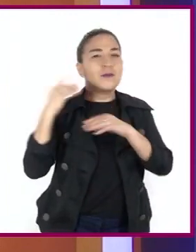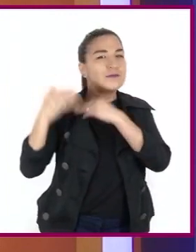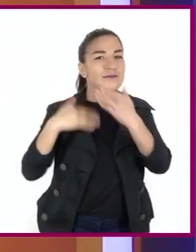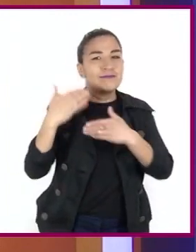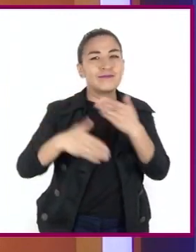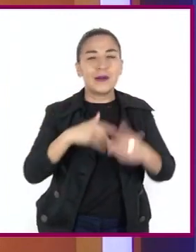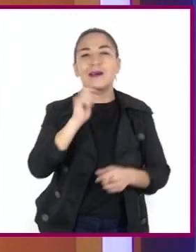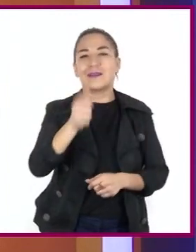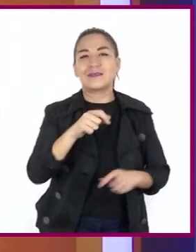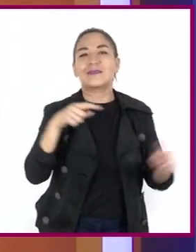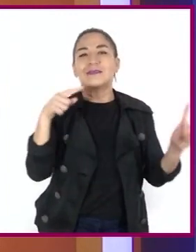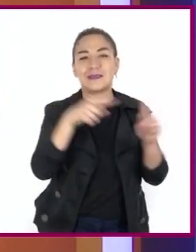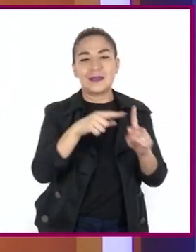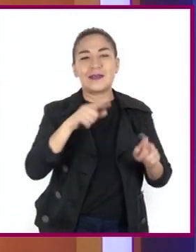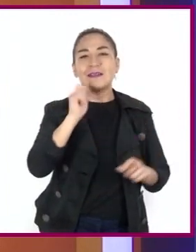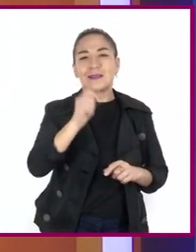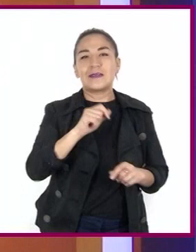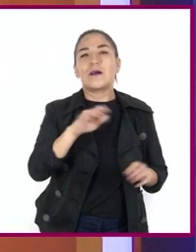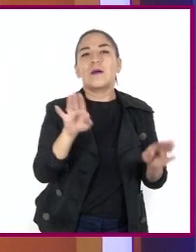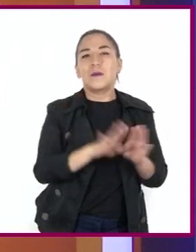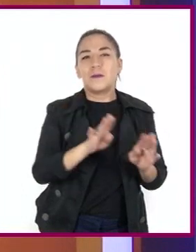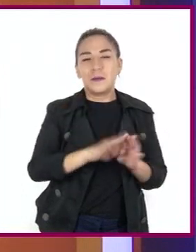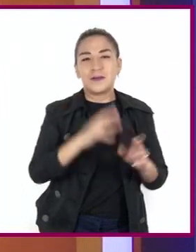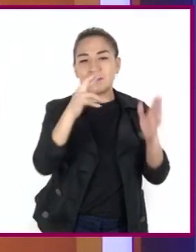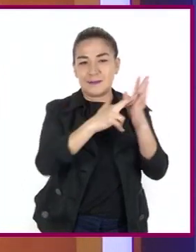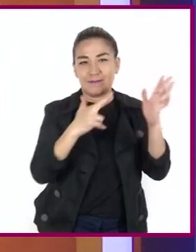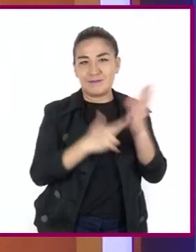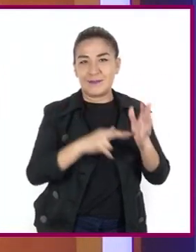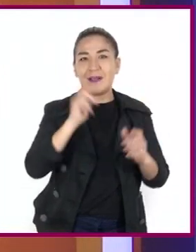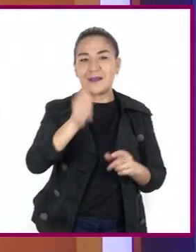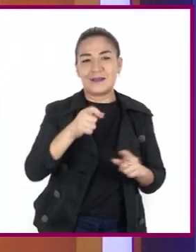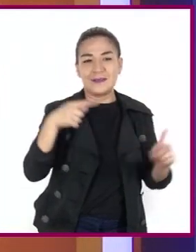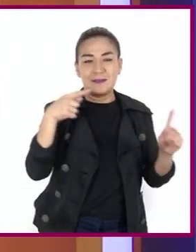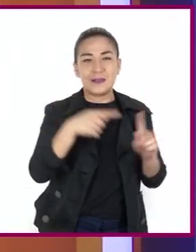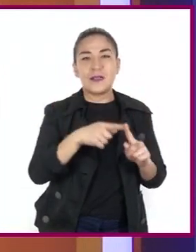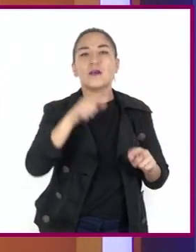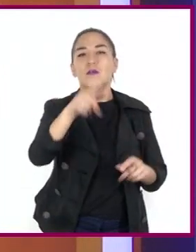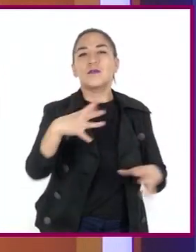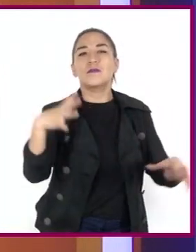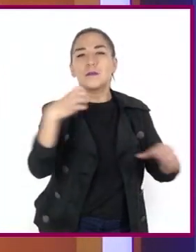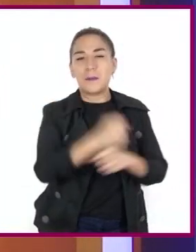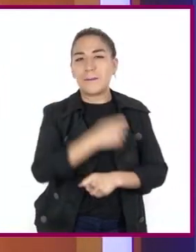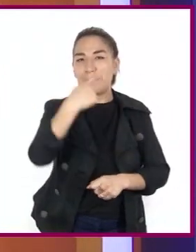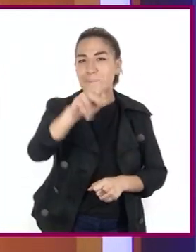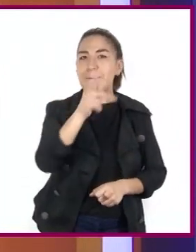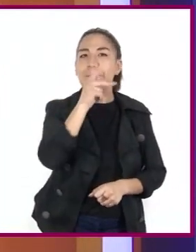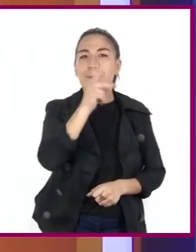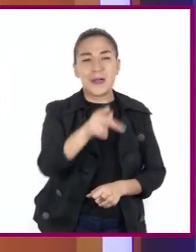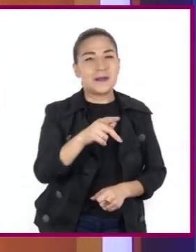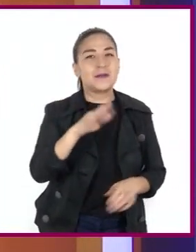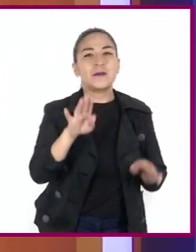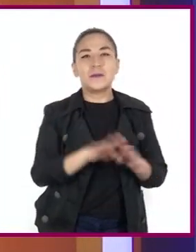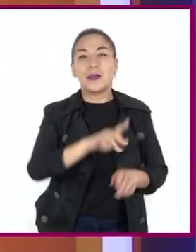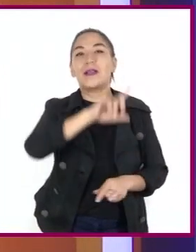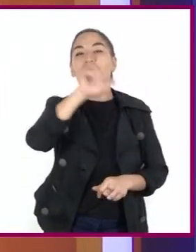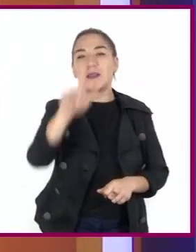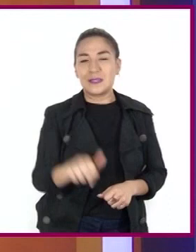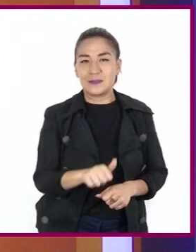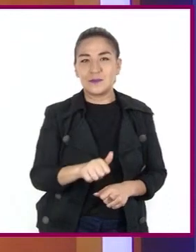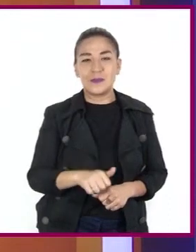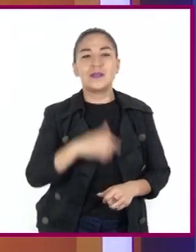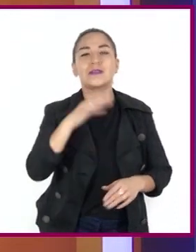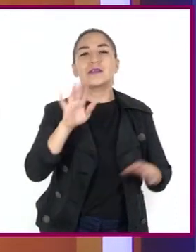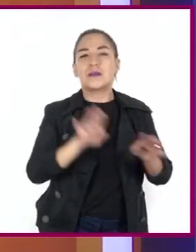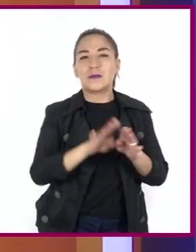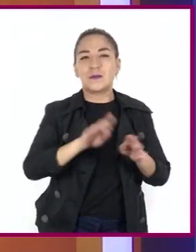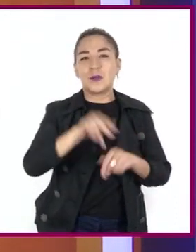otros términos de esas sucesiones mediante la regla que las genera. La describieron con sus propias palabras y posteriormente a través